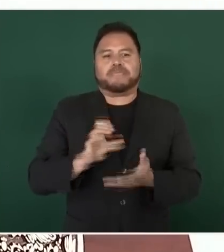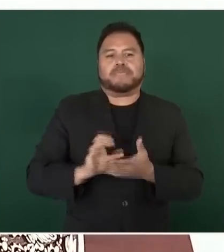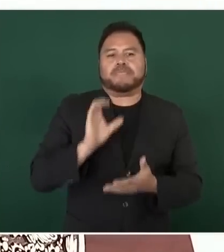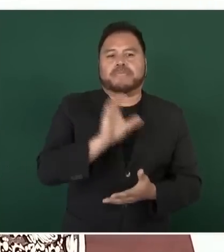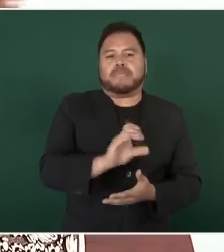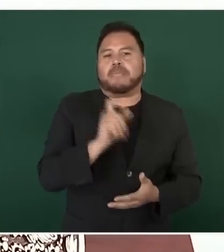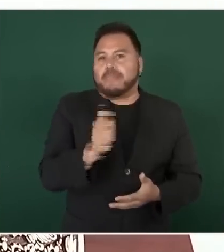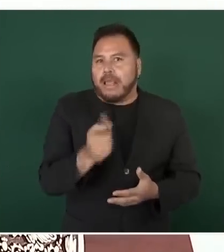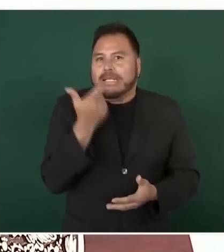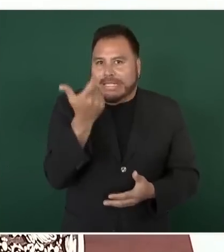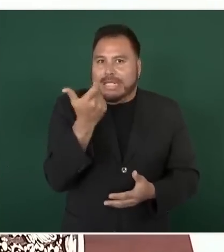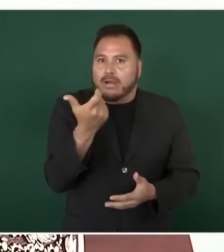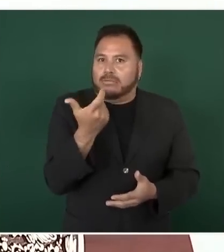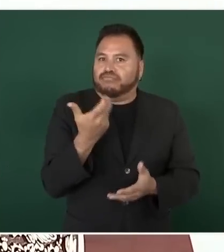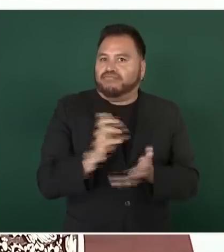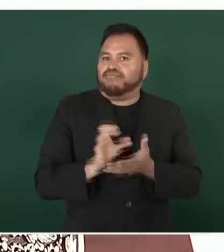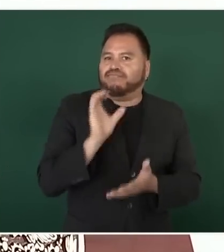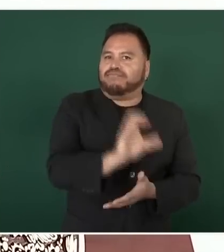ese monto,